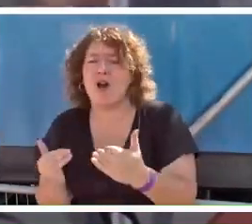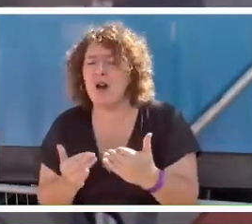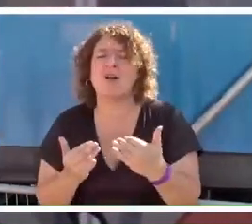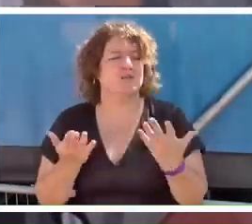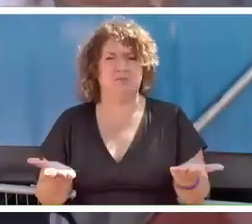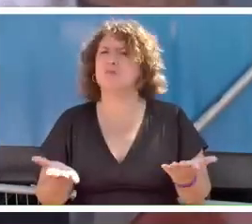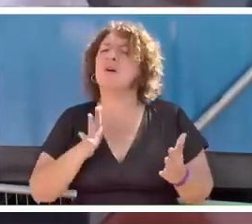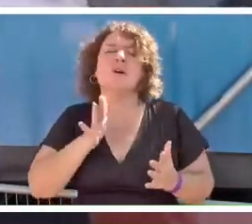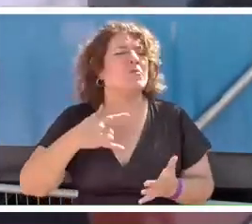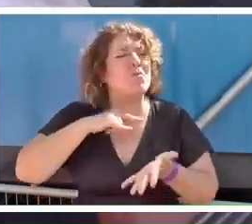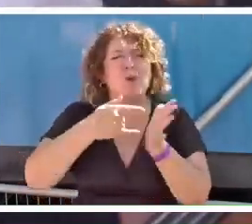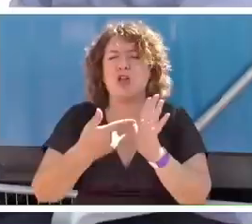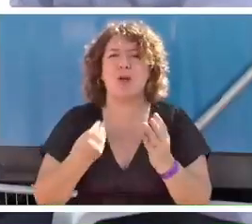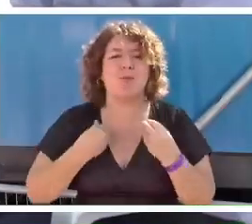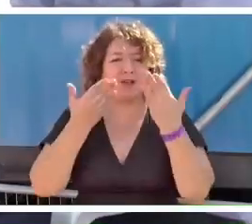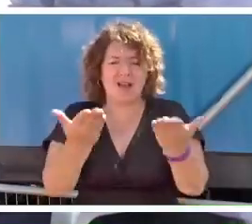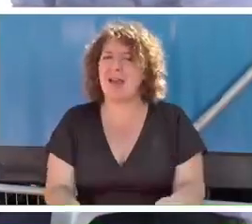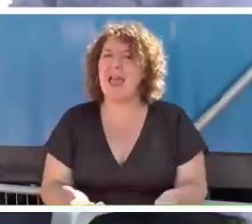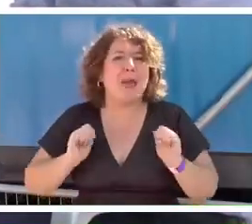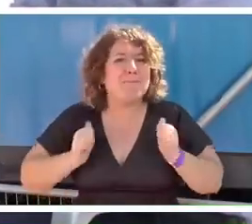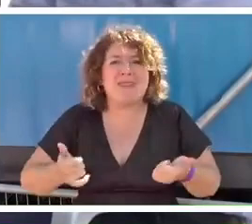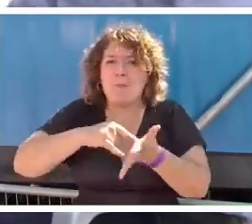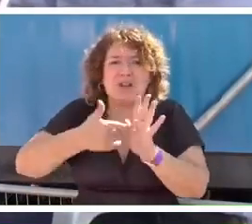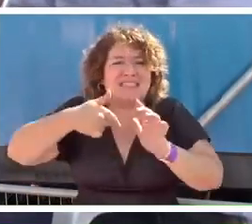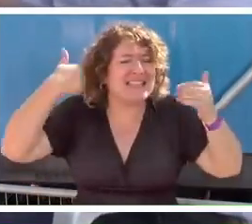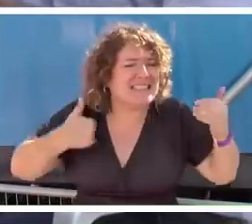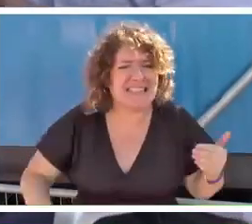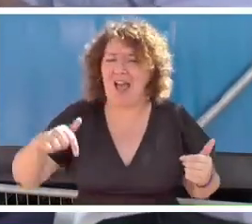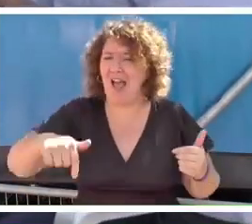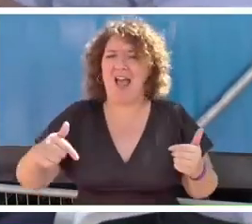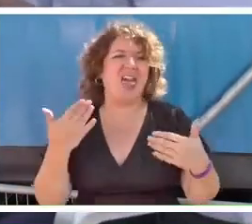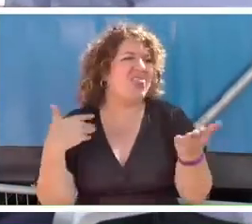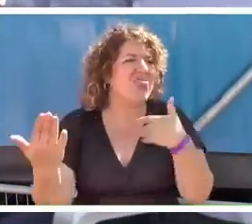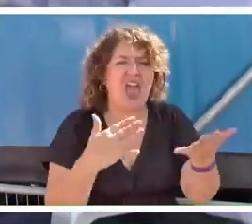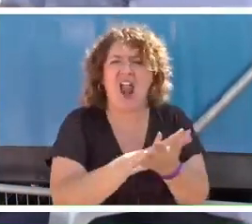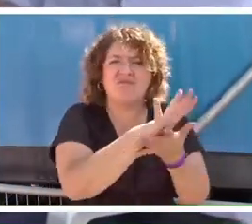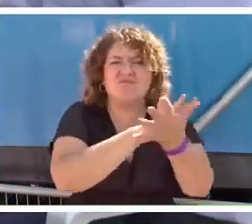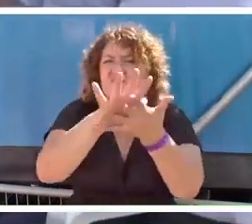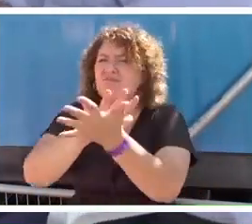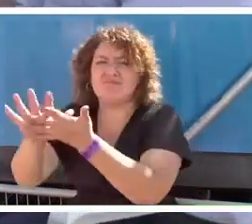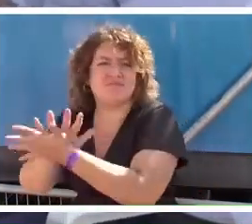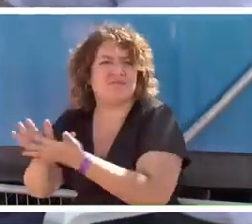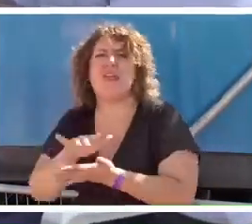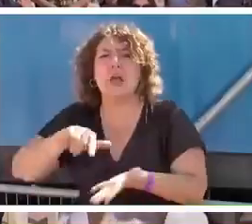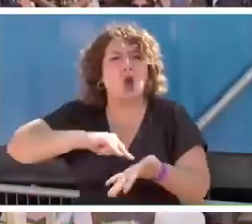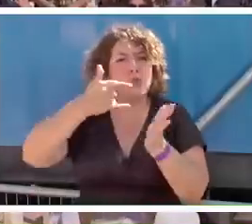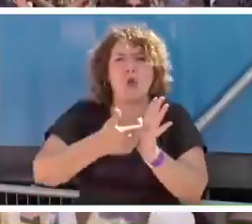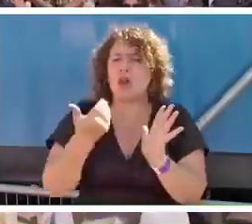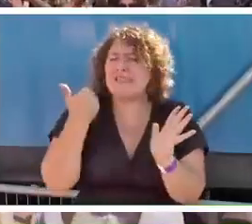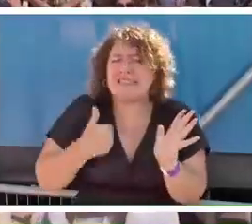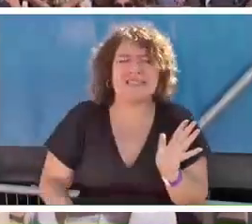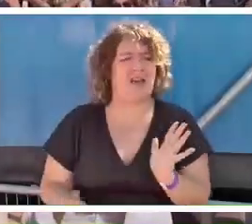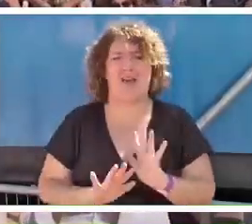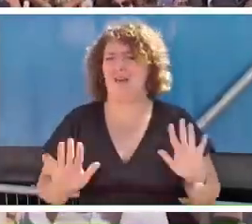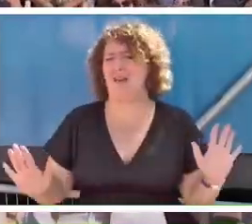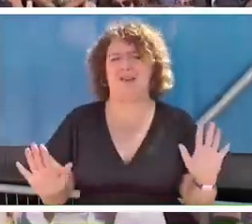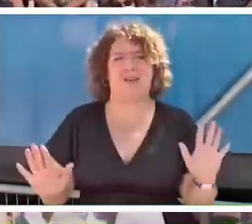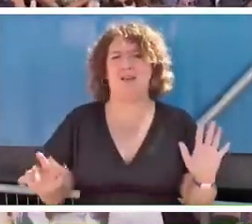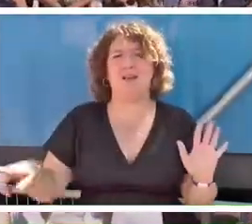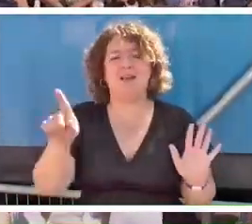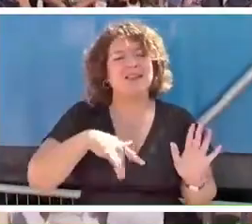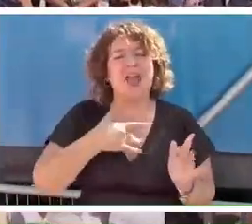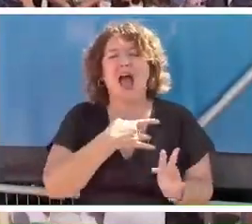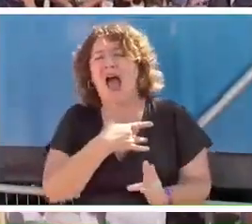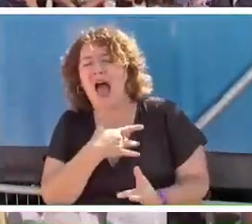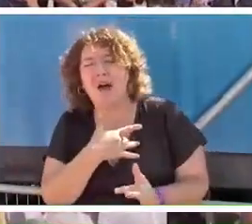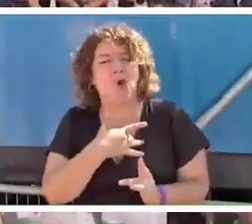que el proyecto empieza ya, en diálogo con todos. Es un proyecto que tiene que hacer del